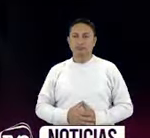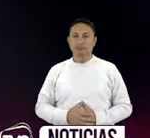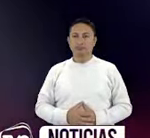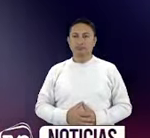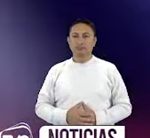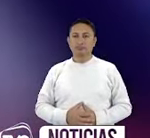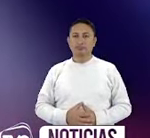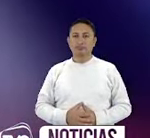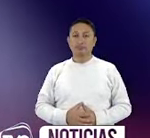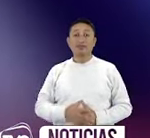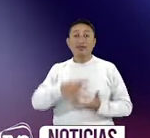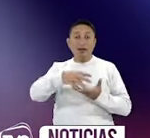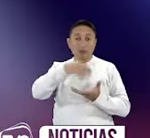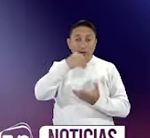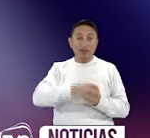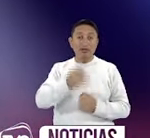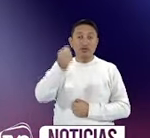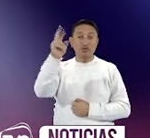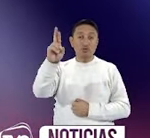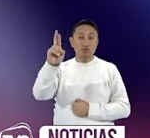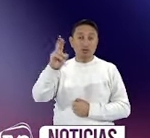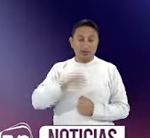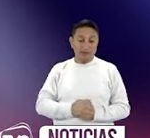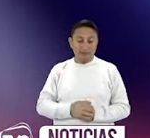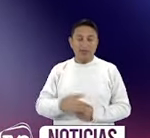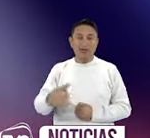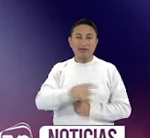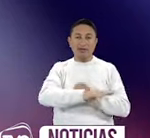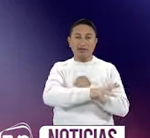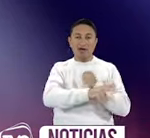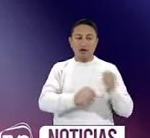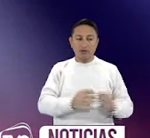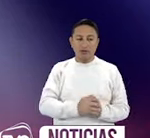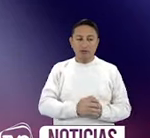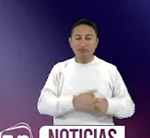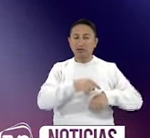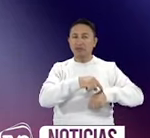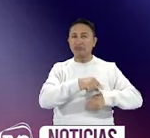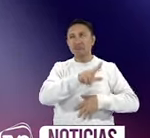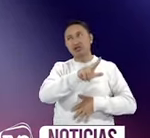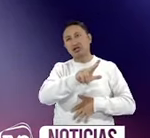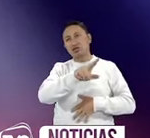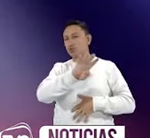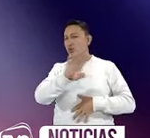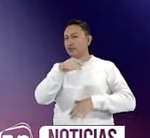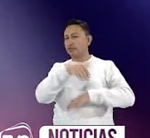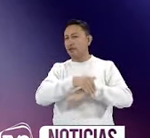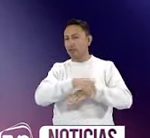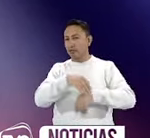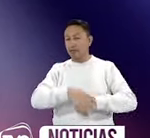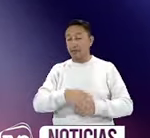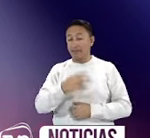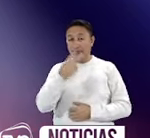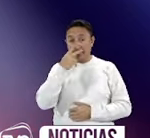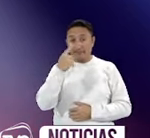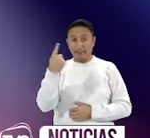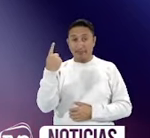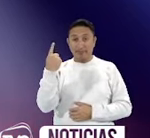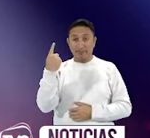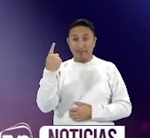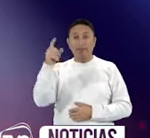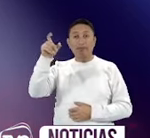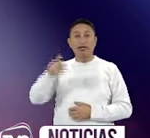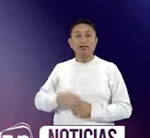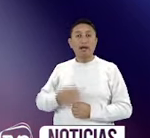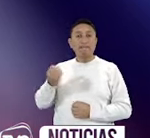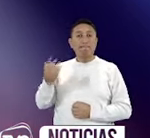Magdalena Sur de Quito. Los robos ocurrieron entre las 3 y 4 de la tarde. Mire, un delincuente de blanco observa a quien